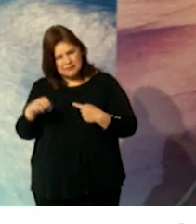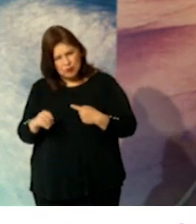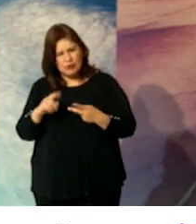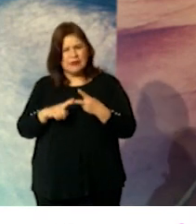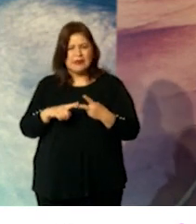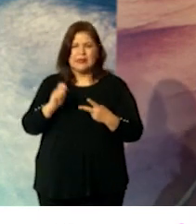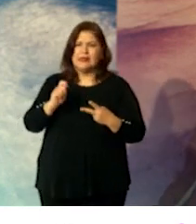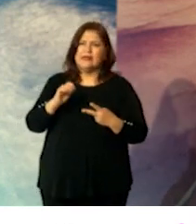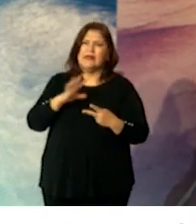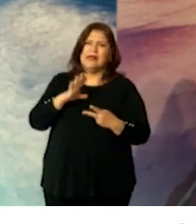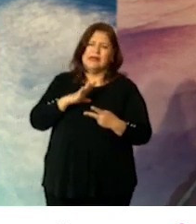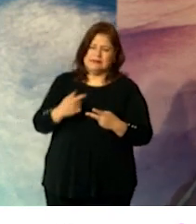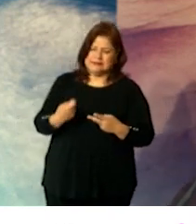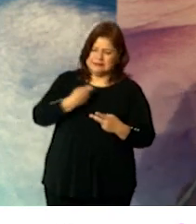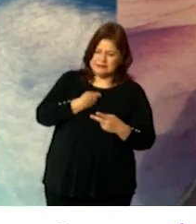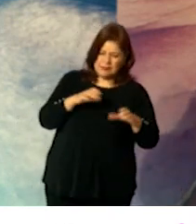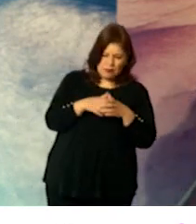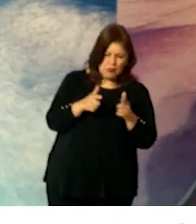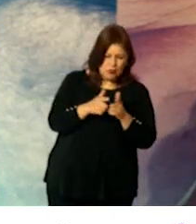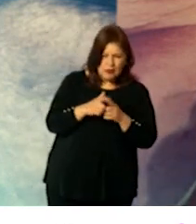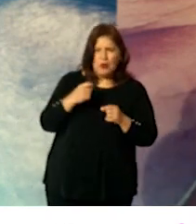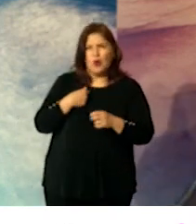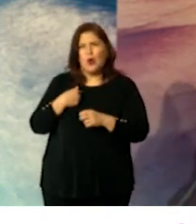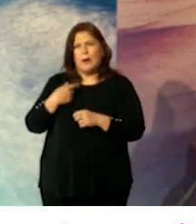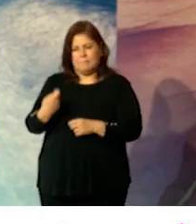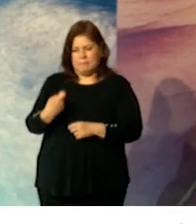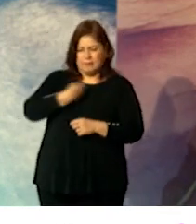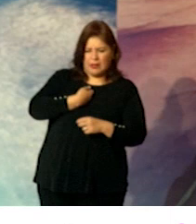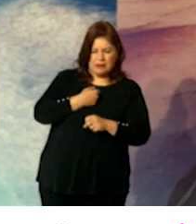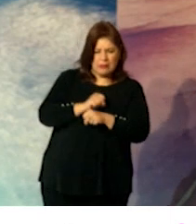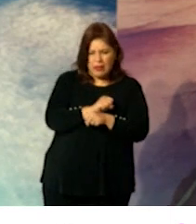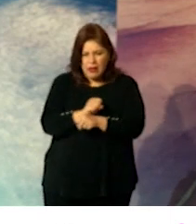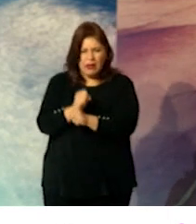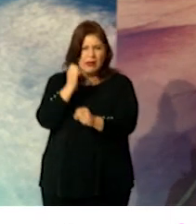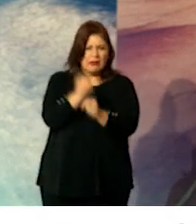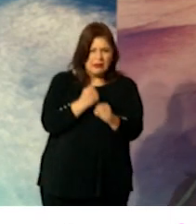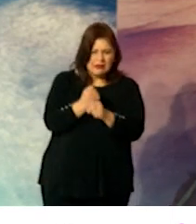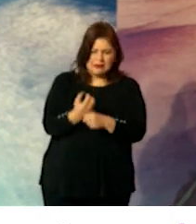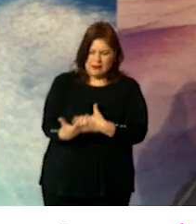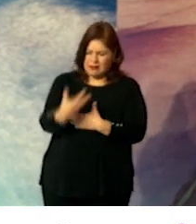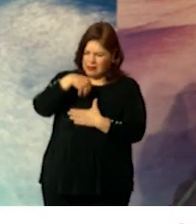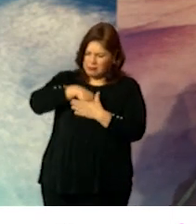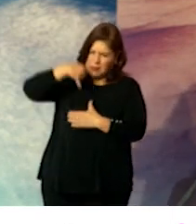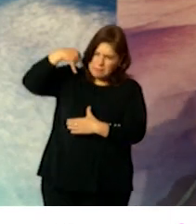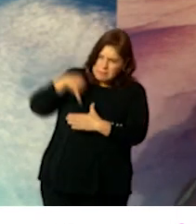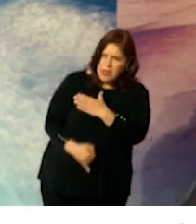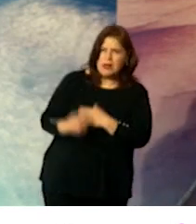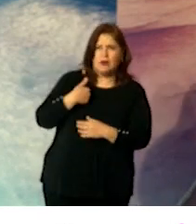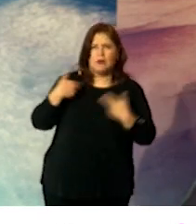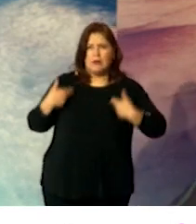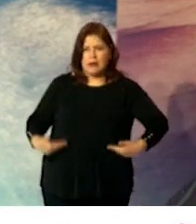era extractivismo, qué de mi identidad era esclavitud y por qué tenía yo tan arraigada esa identidad humana y esa